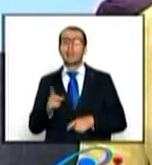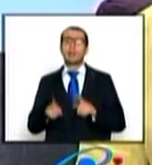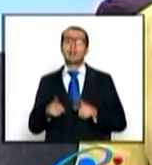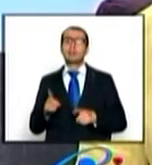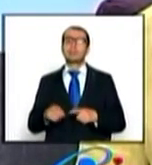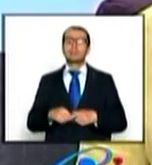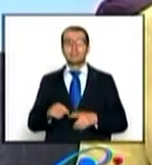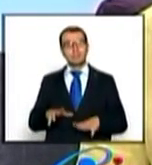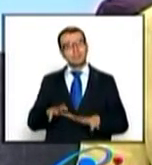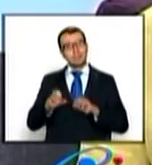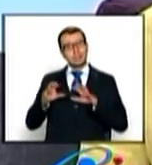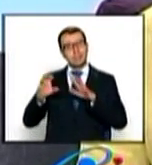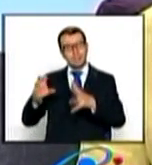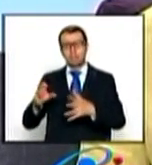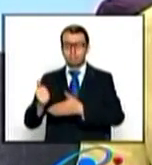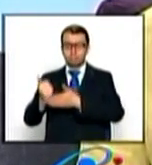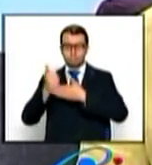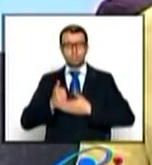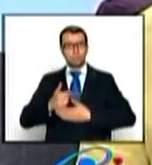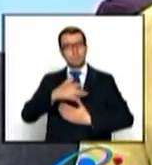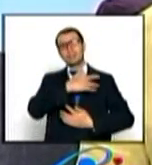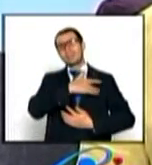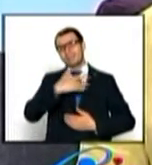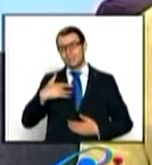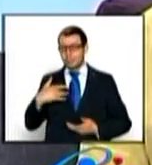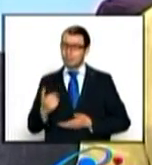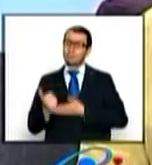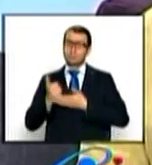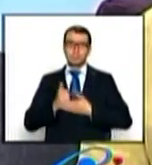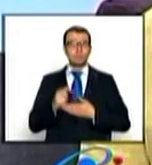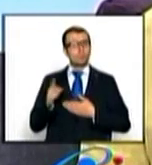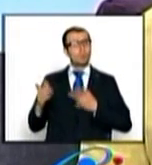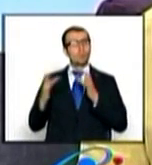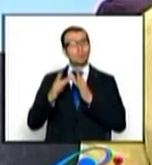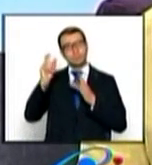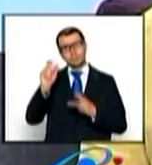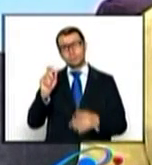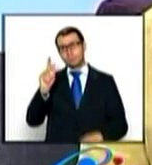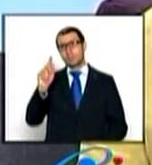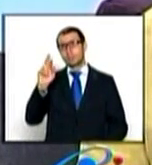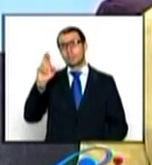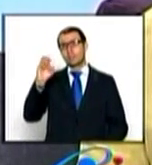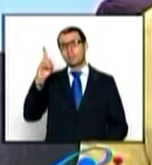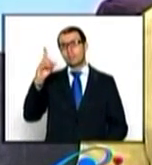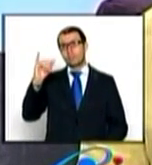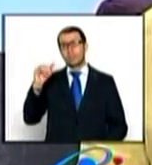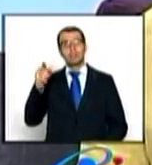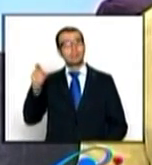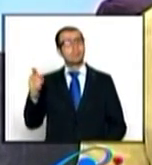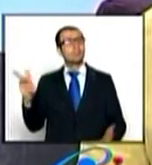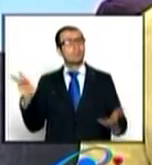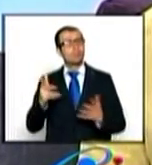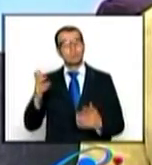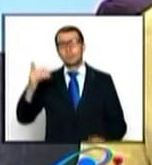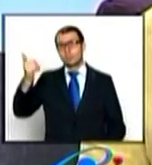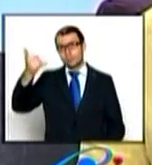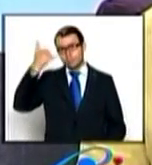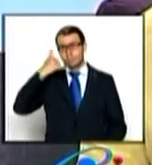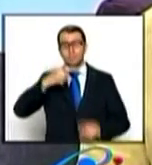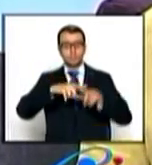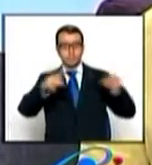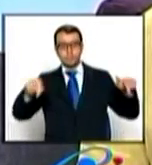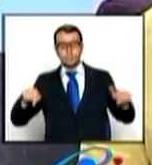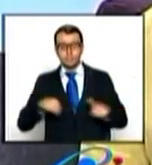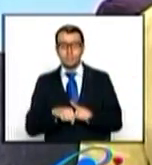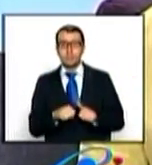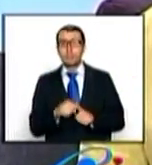quimioterapia, en pacientes con enfermedades degenerativas. Y ustedes pueden contactar al doctor Freddy Rosero Semanate en el teléfono de nuestro parque